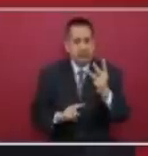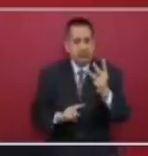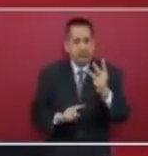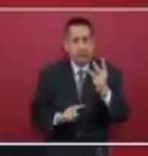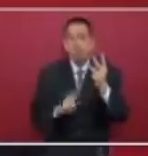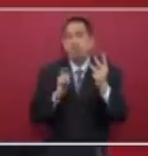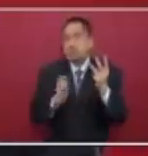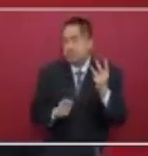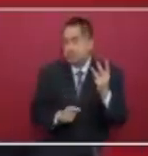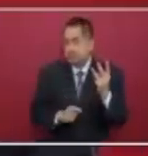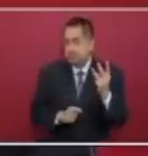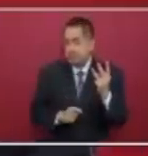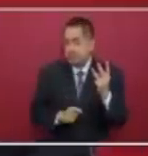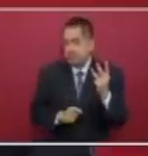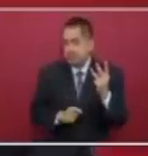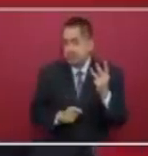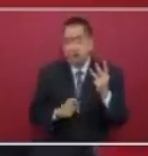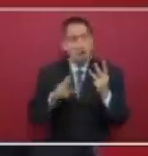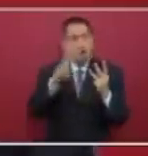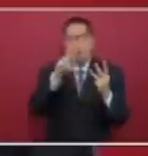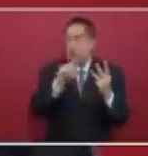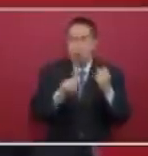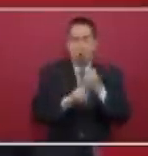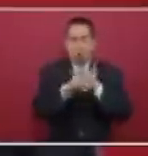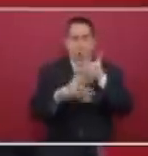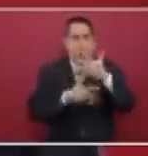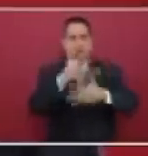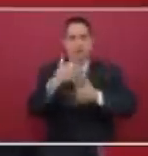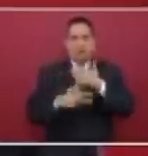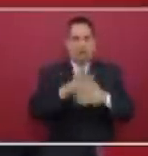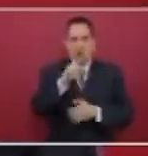es decir no a la violencia